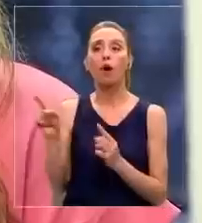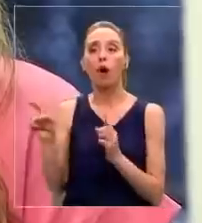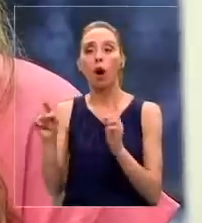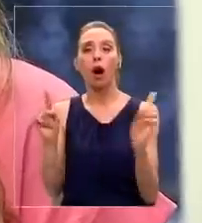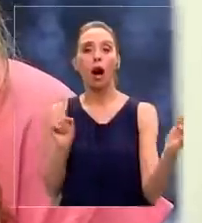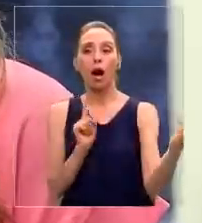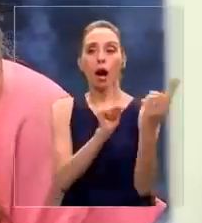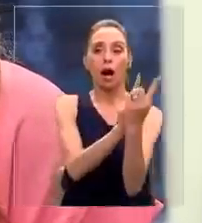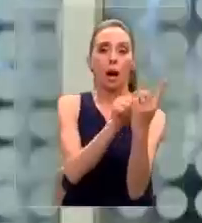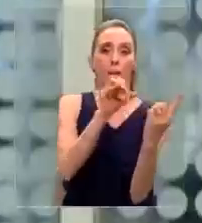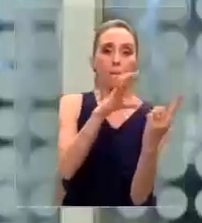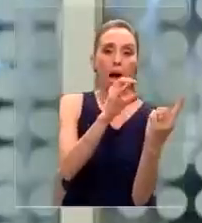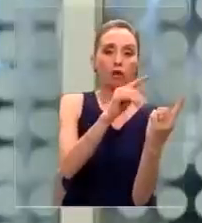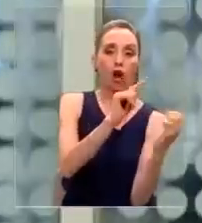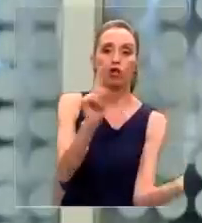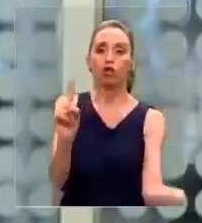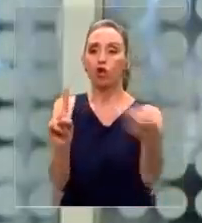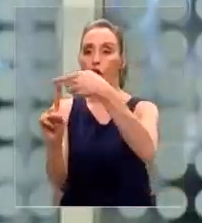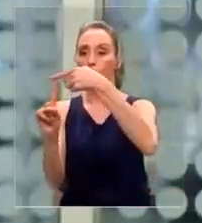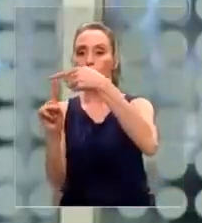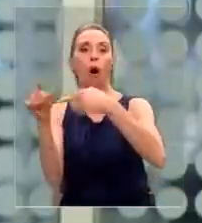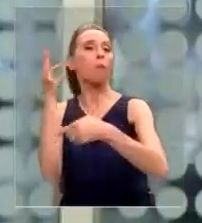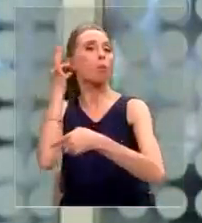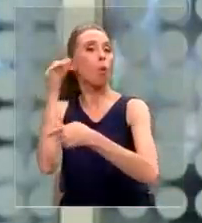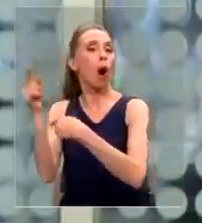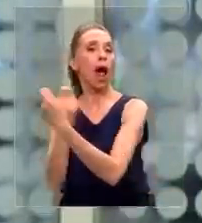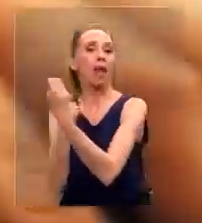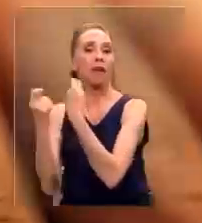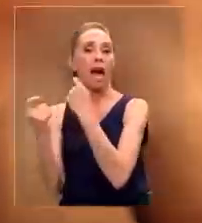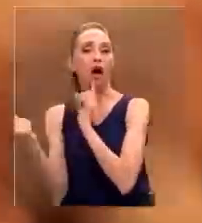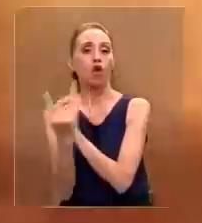Antonio. El negocio lo hace ella.